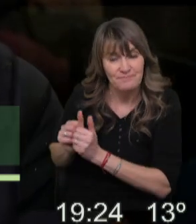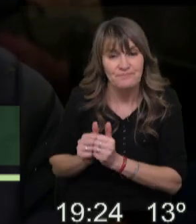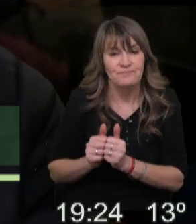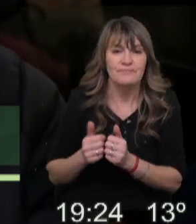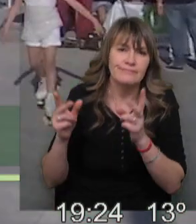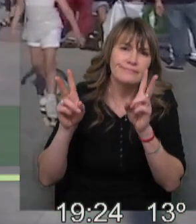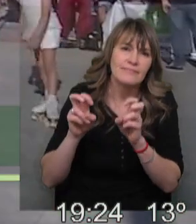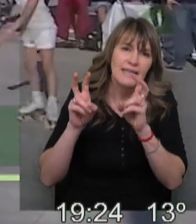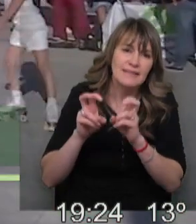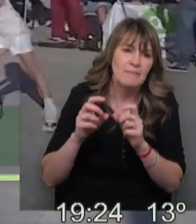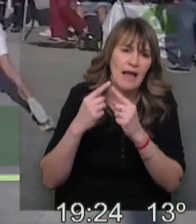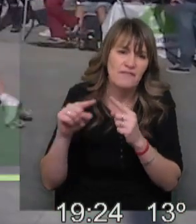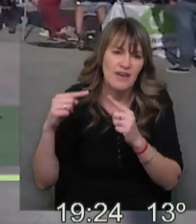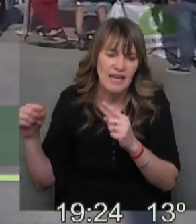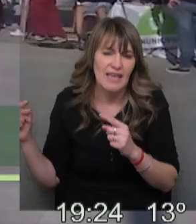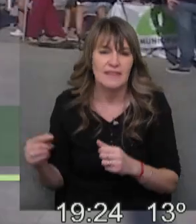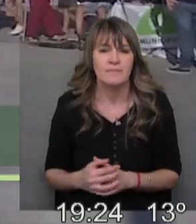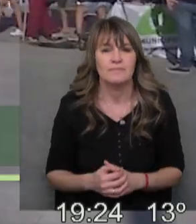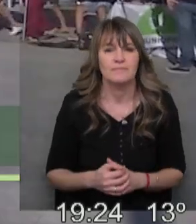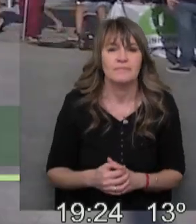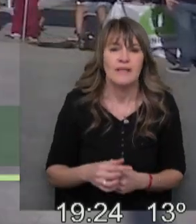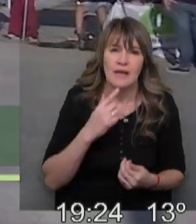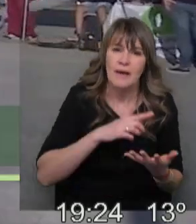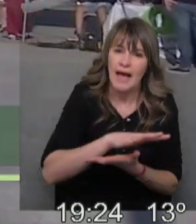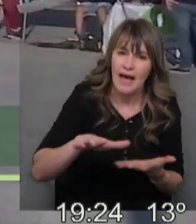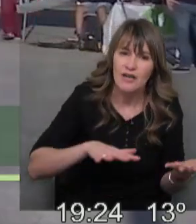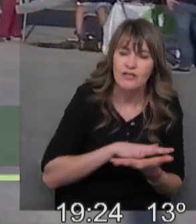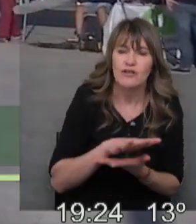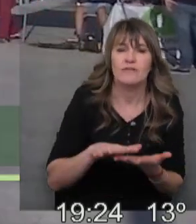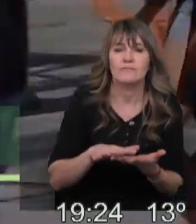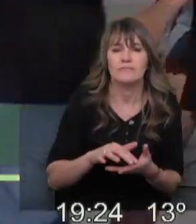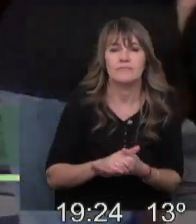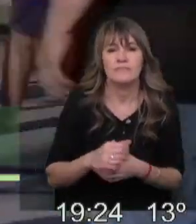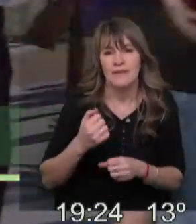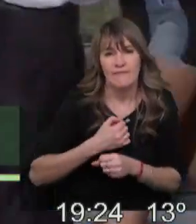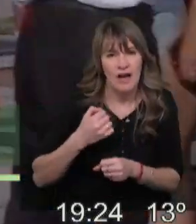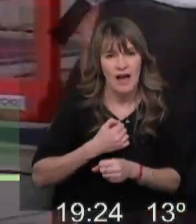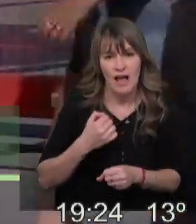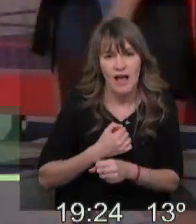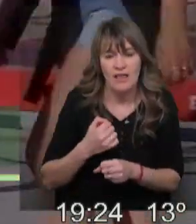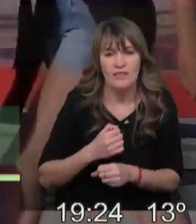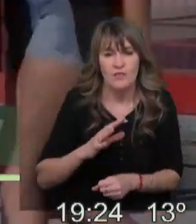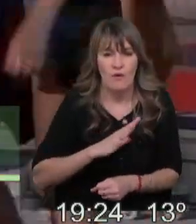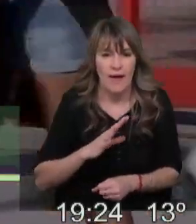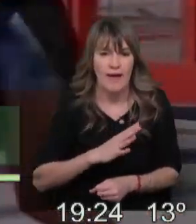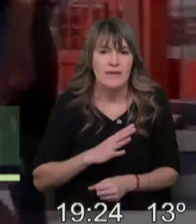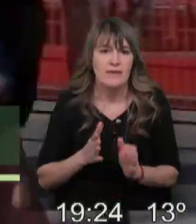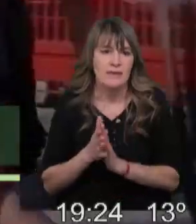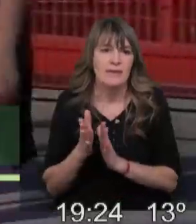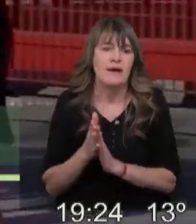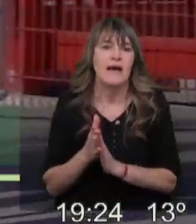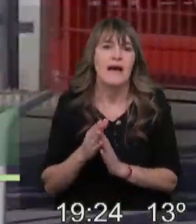que son hoy en día las temáticas que en el barrio se vienen trabajando, son temáticas que se vienen